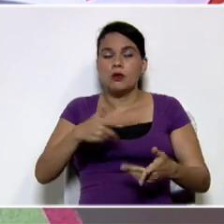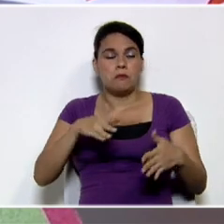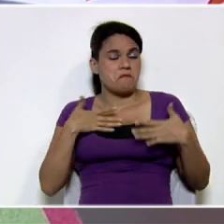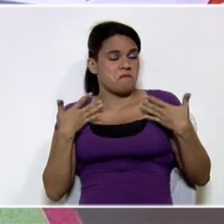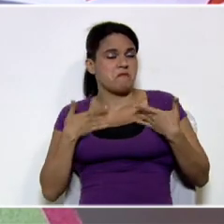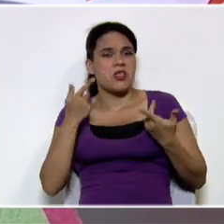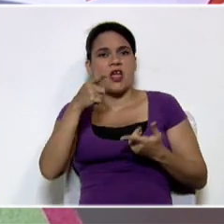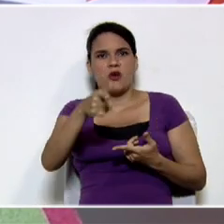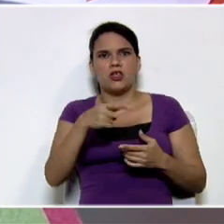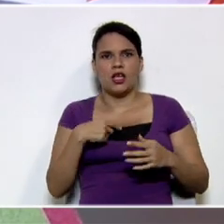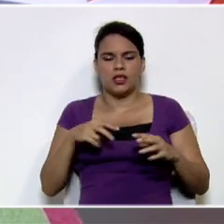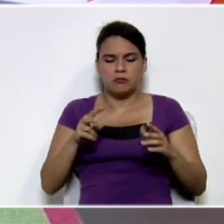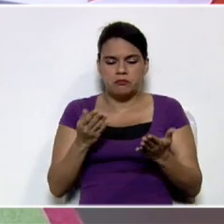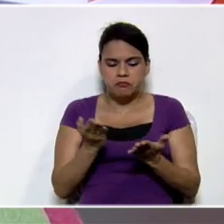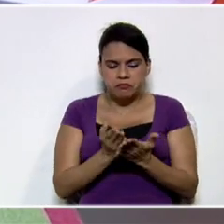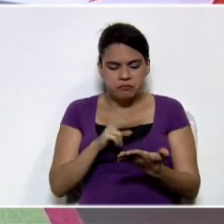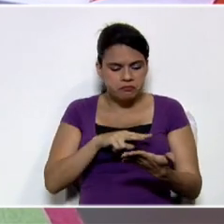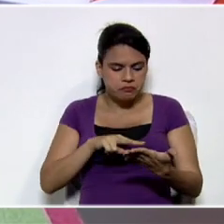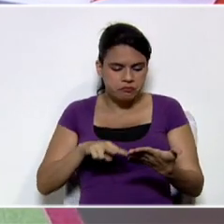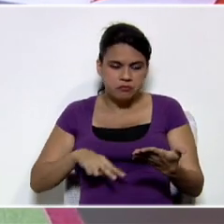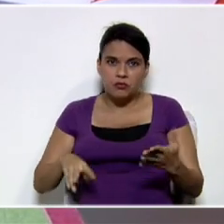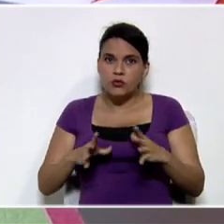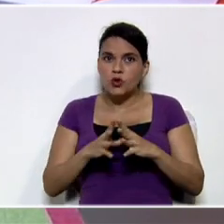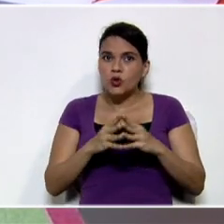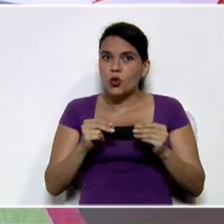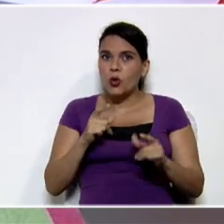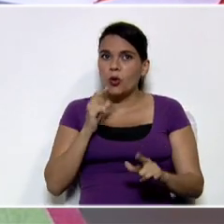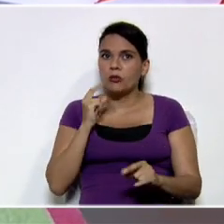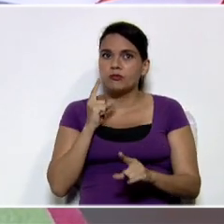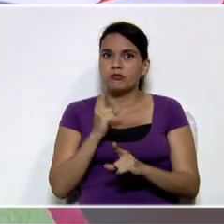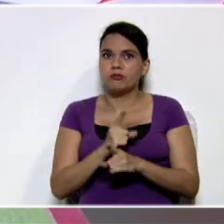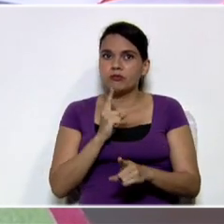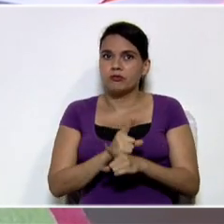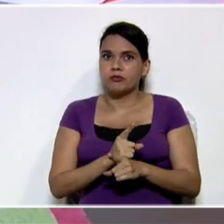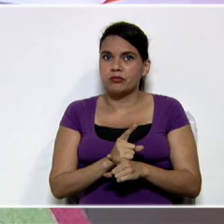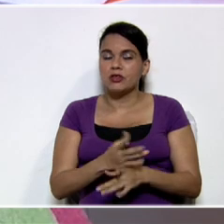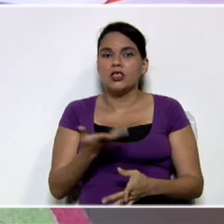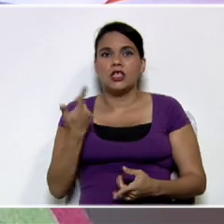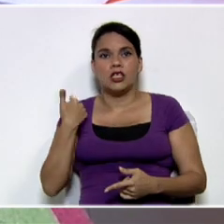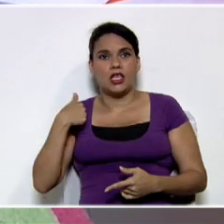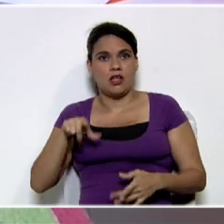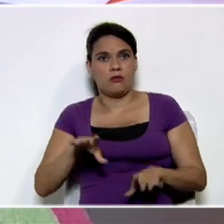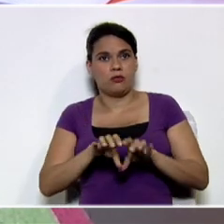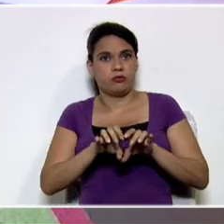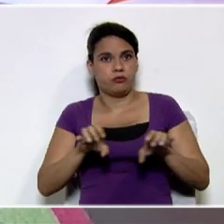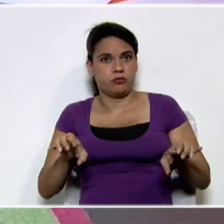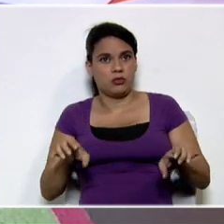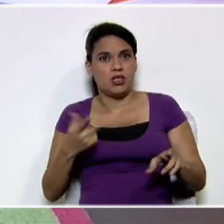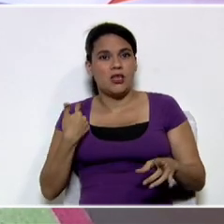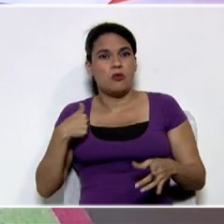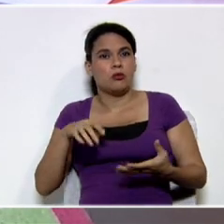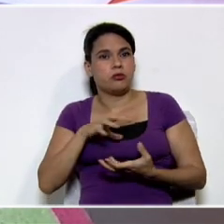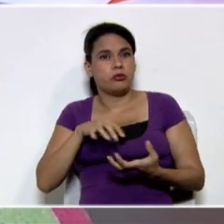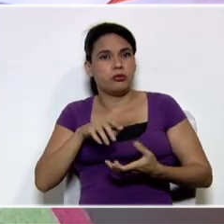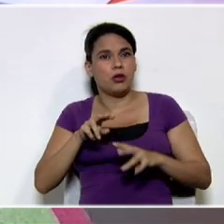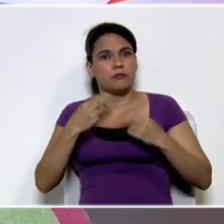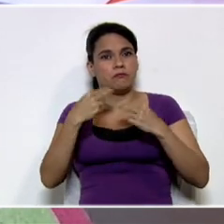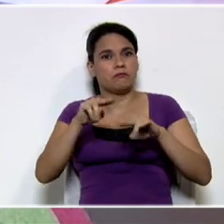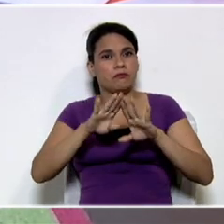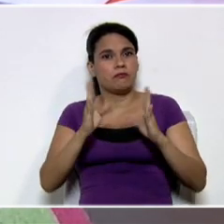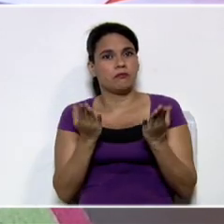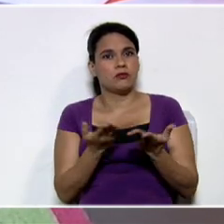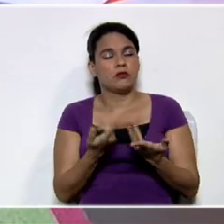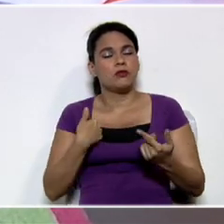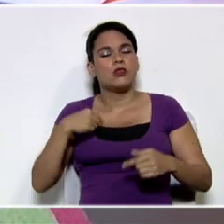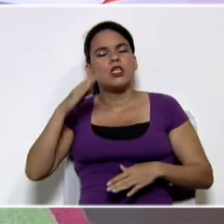preparando ante todos los retos académicos que nos plantean las circunstancias a nivel mundial. En ese sentido, también puedes enterarte